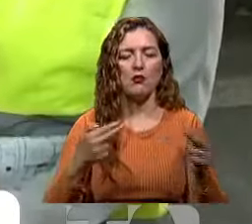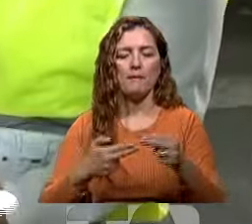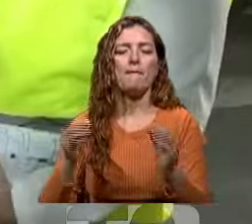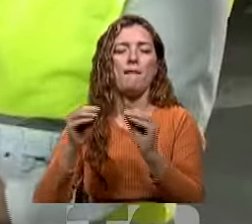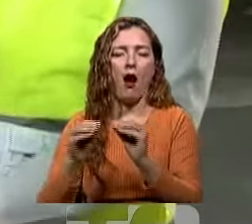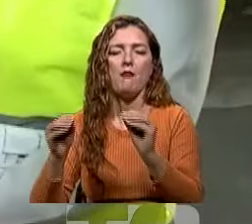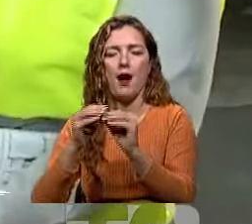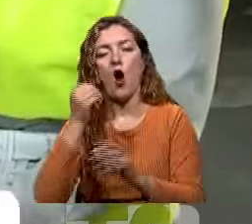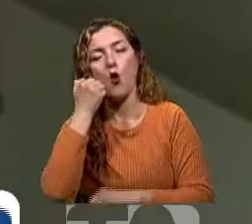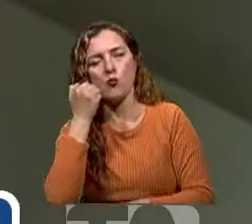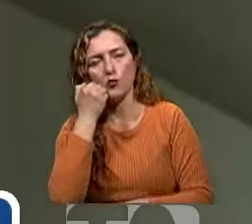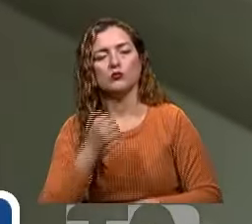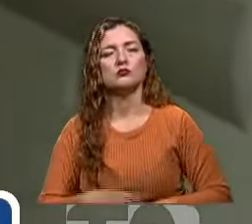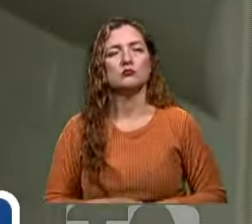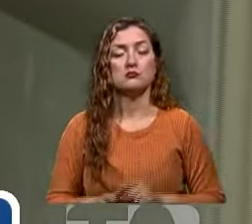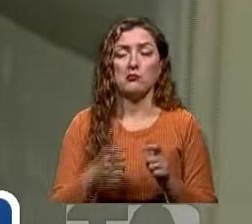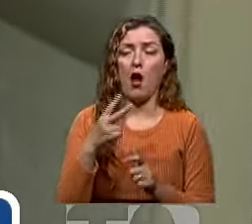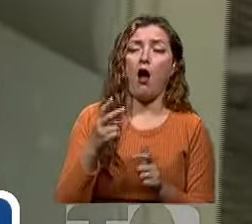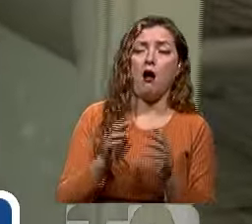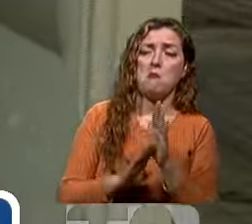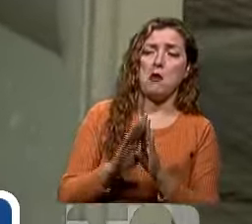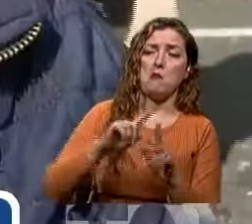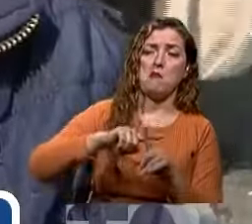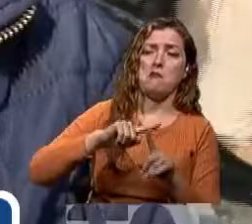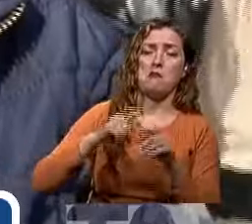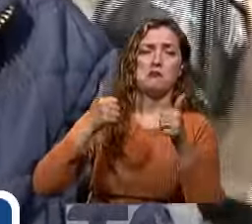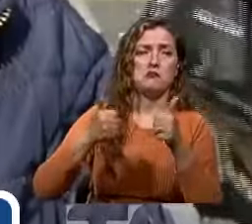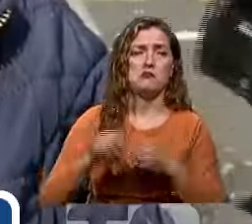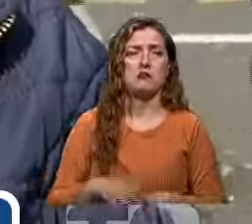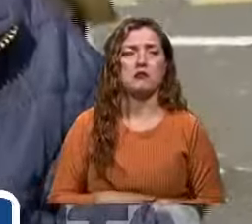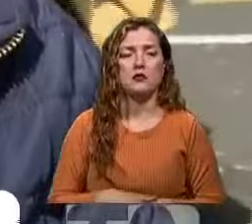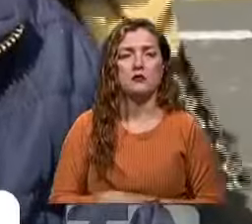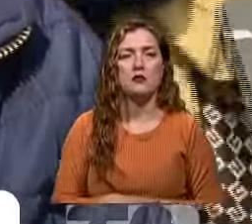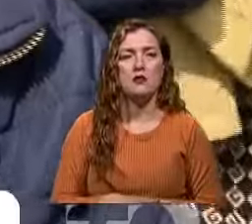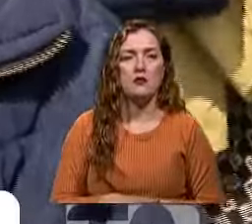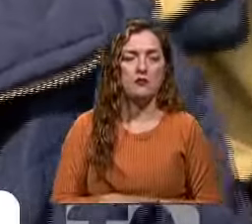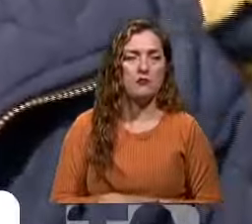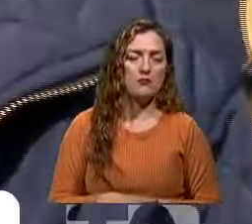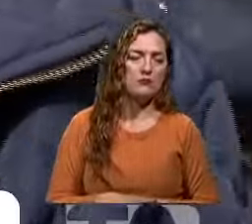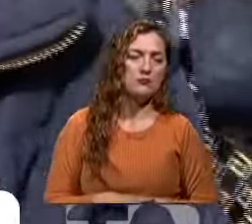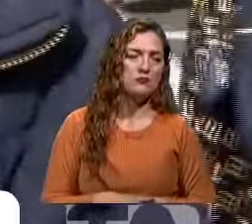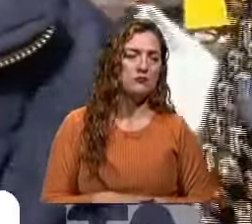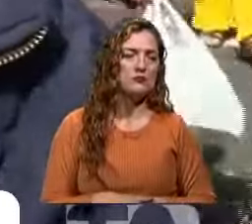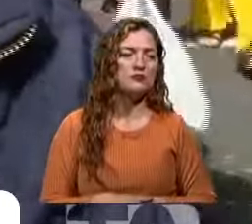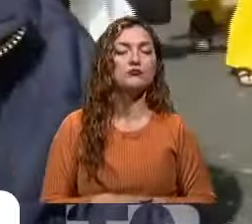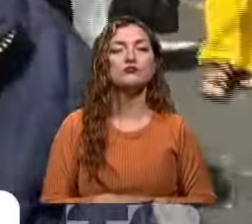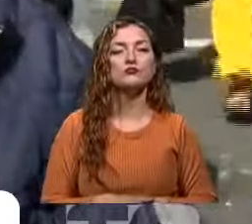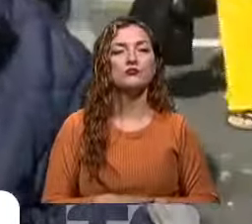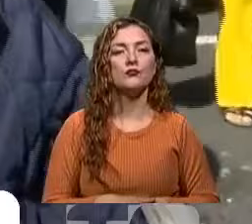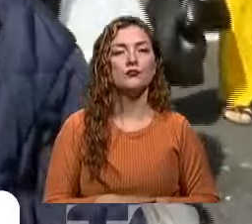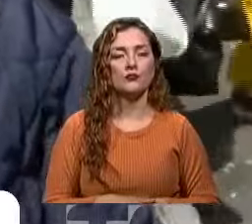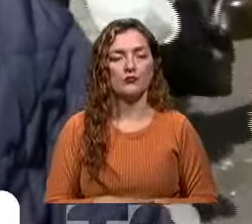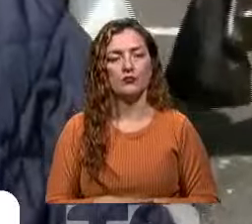la ciudadanía, estos trabajos representan un avance positivo. Muy bien, porque siempre necesita